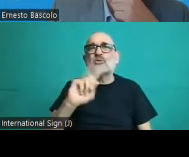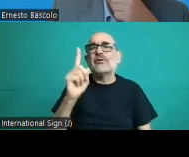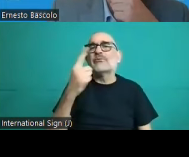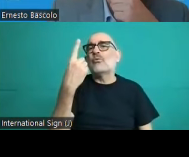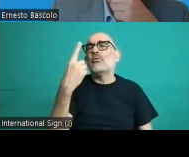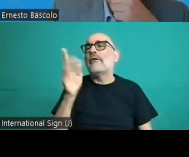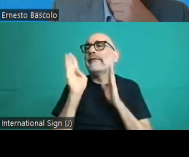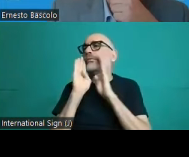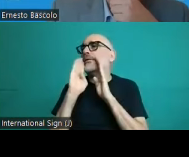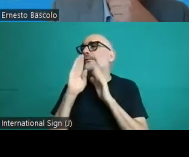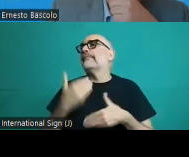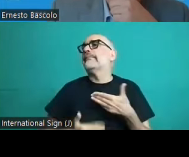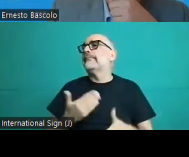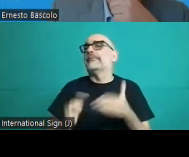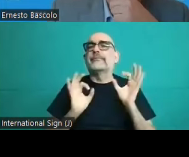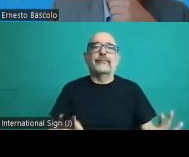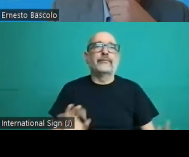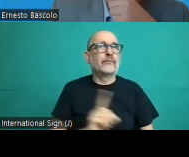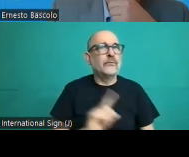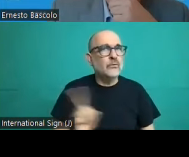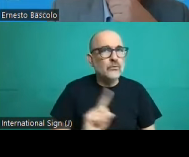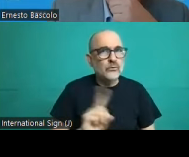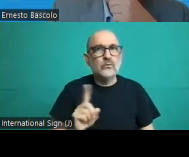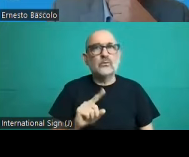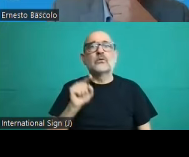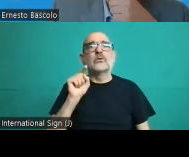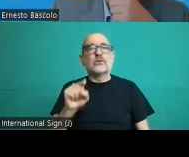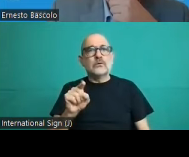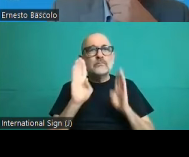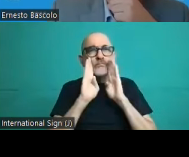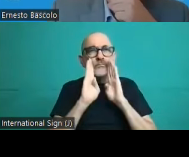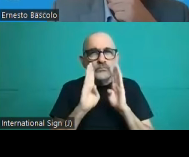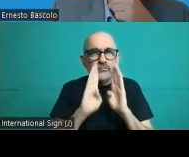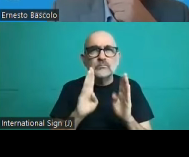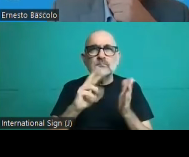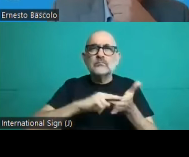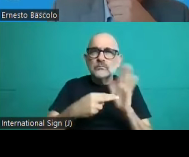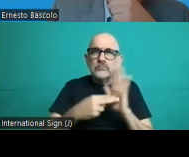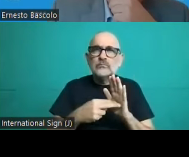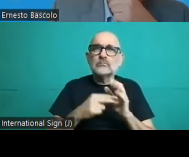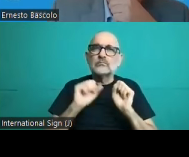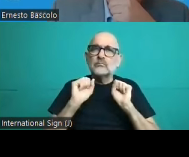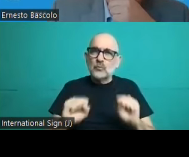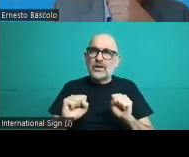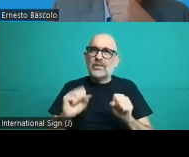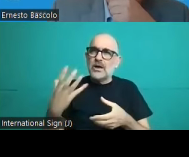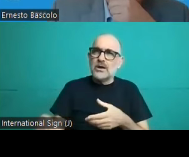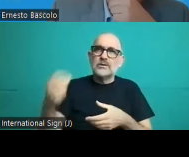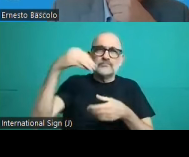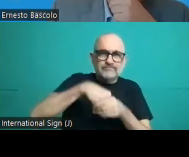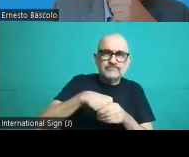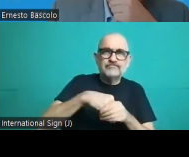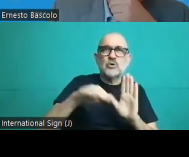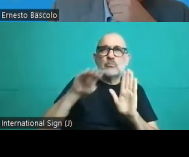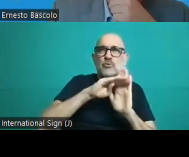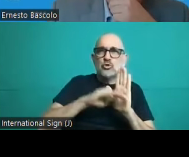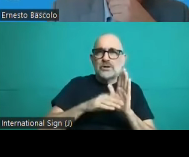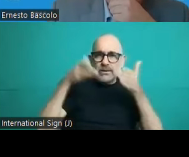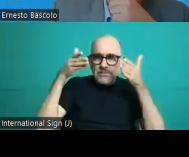todo esto? Es factible tener programas centrados en las personas, en las comunidades. El